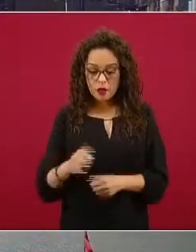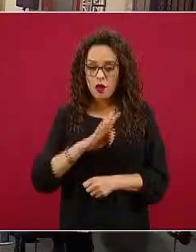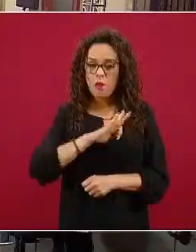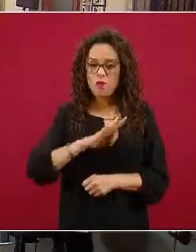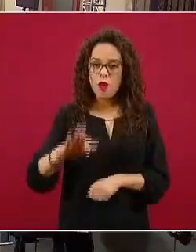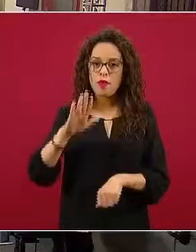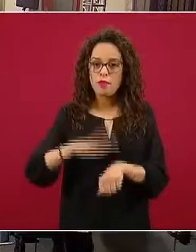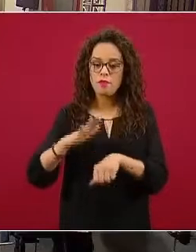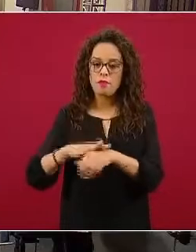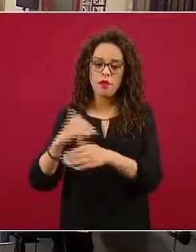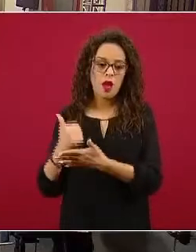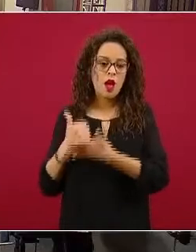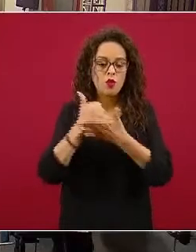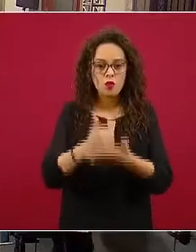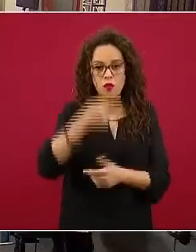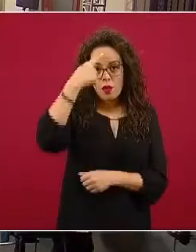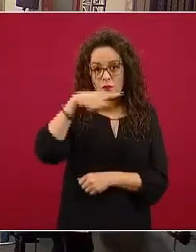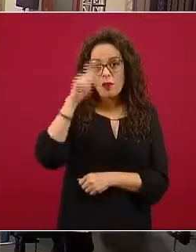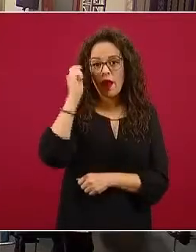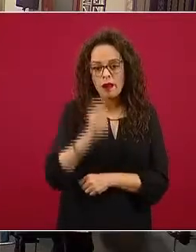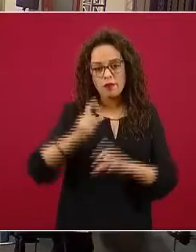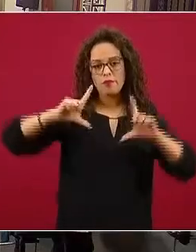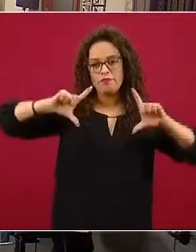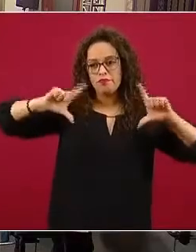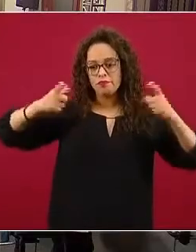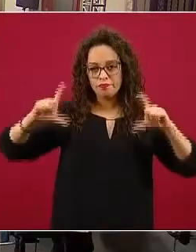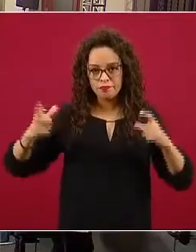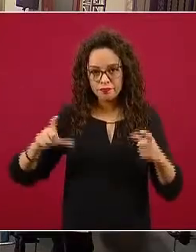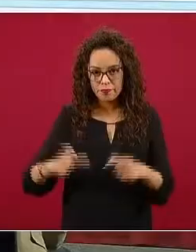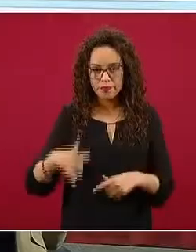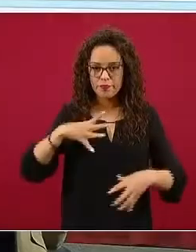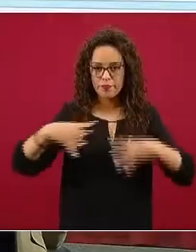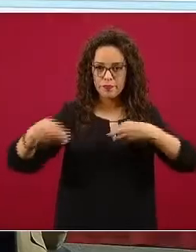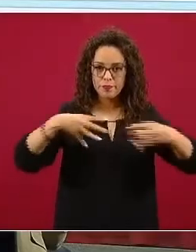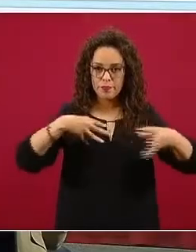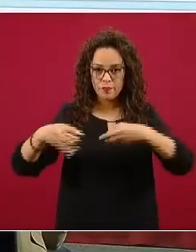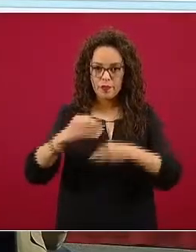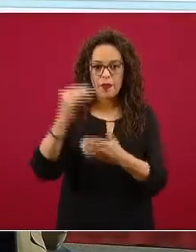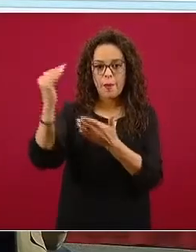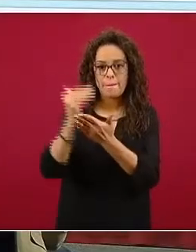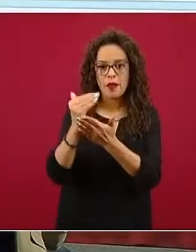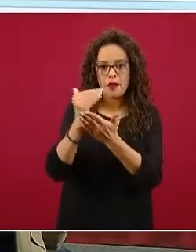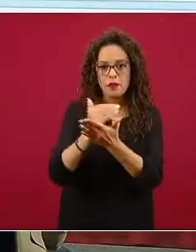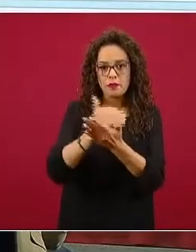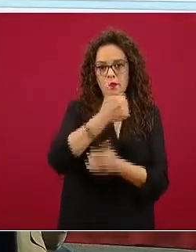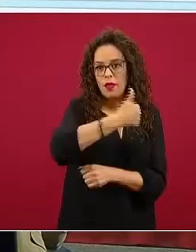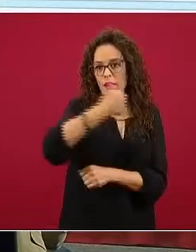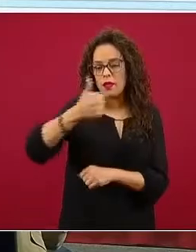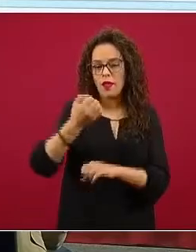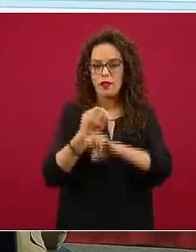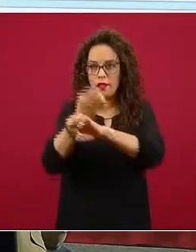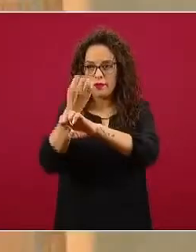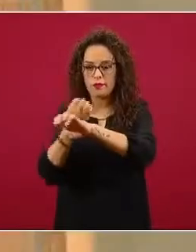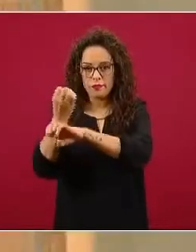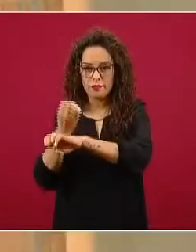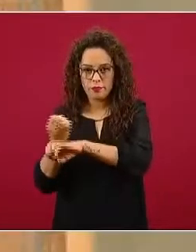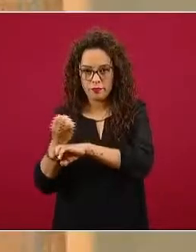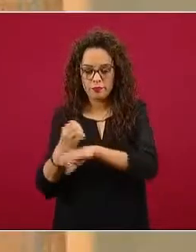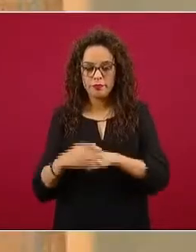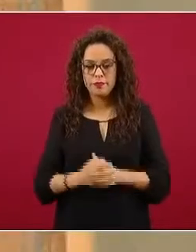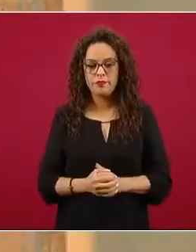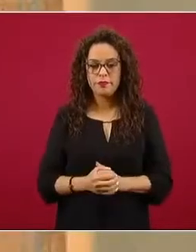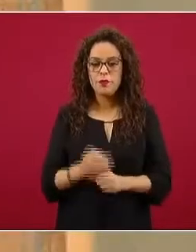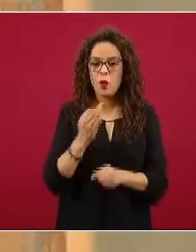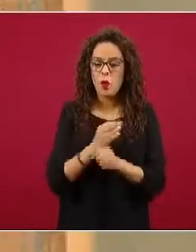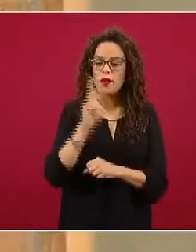a la disminución de la transmisión y, por lo tanto, de la actividad epidémica en cada una de nuestras localidades.